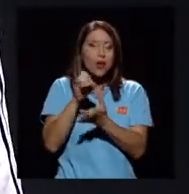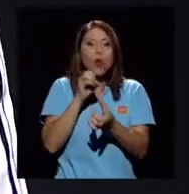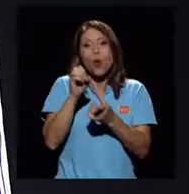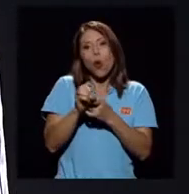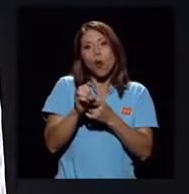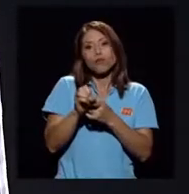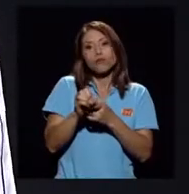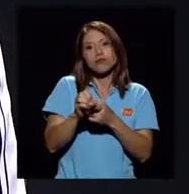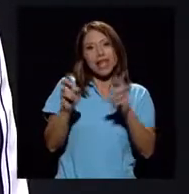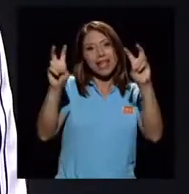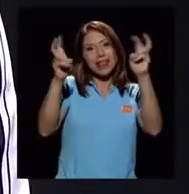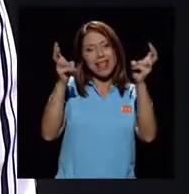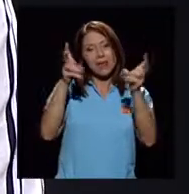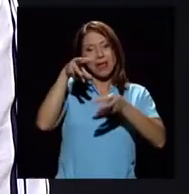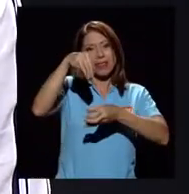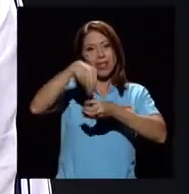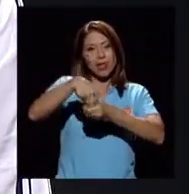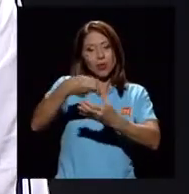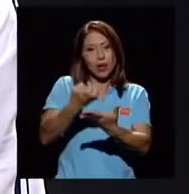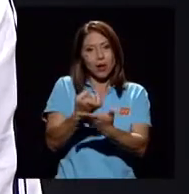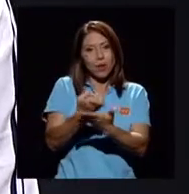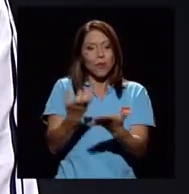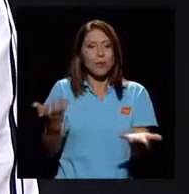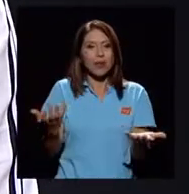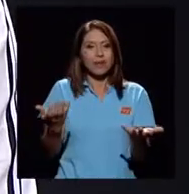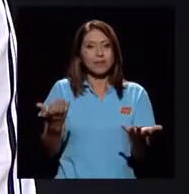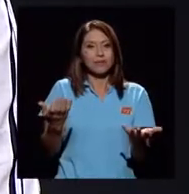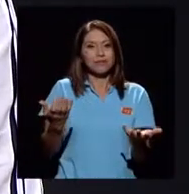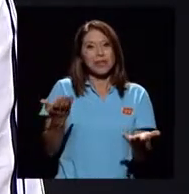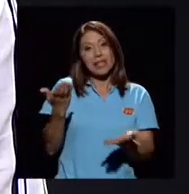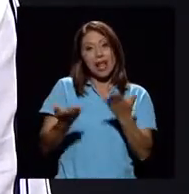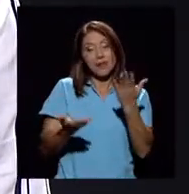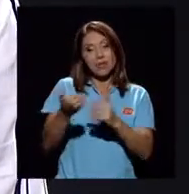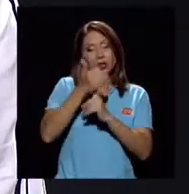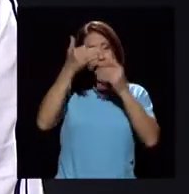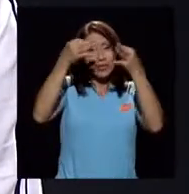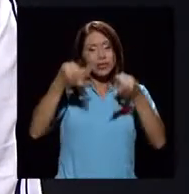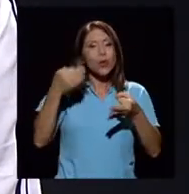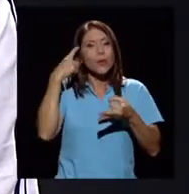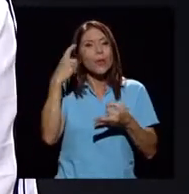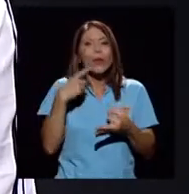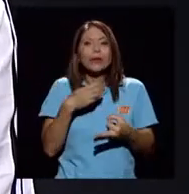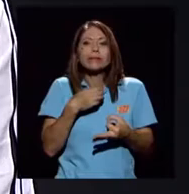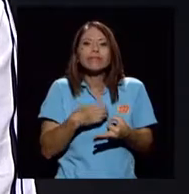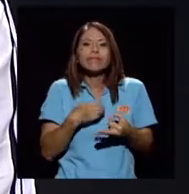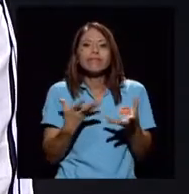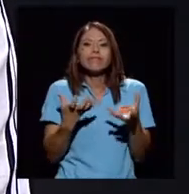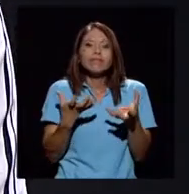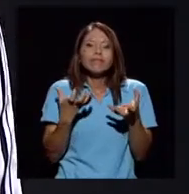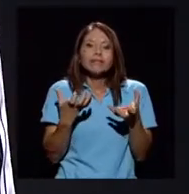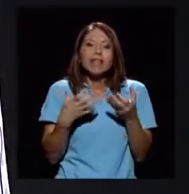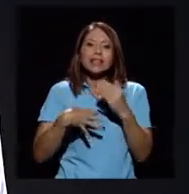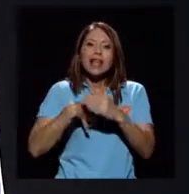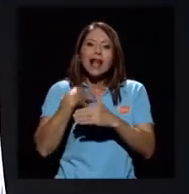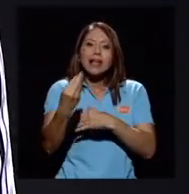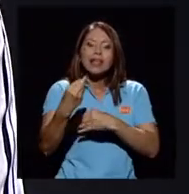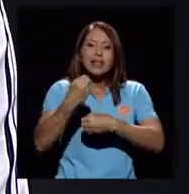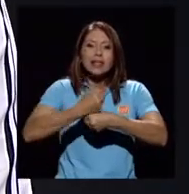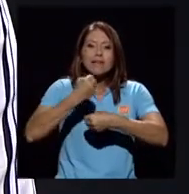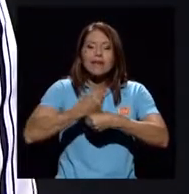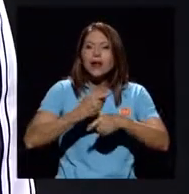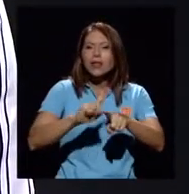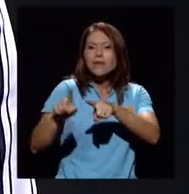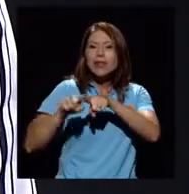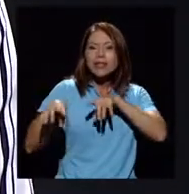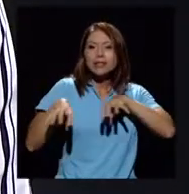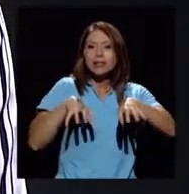tema como tal dentro de la economía, sino hecha por muchas ansias también de salir y hacer otras cosas diferentes. Pero fue una excelente